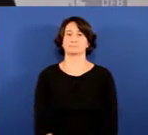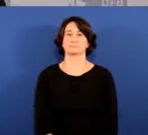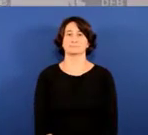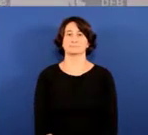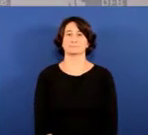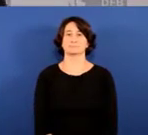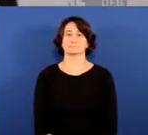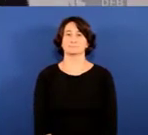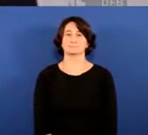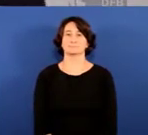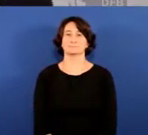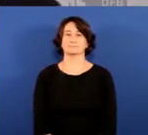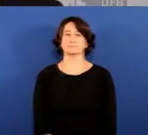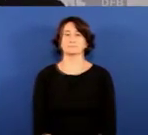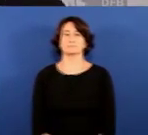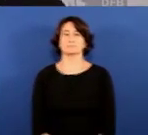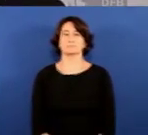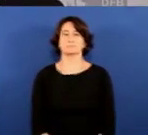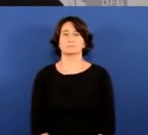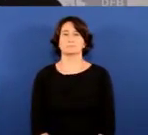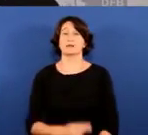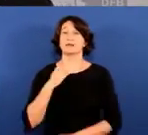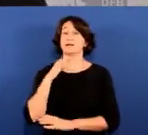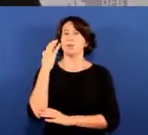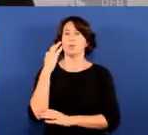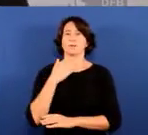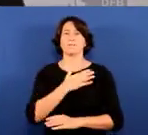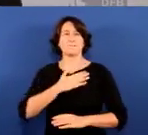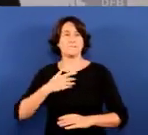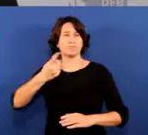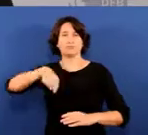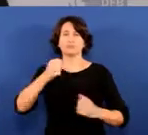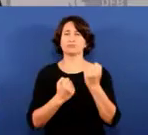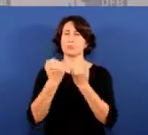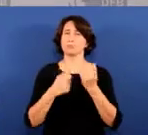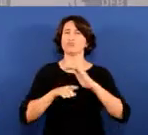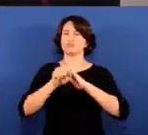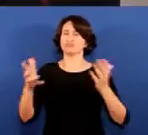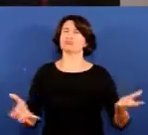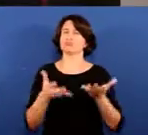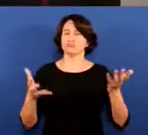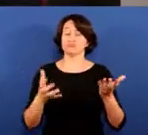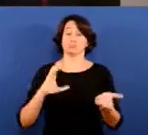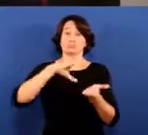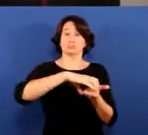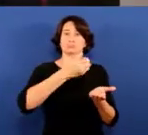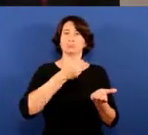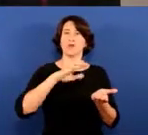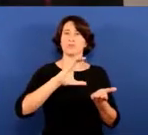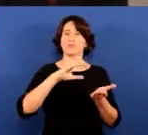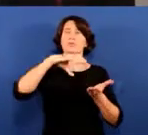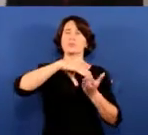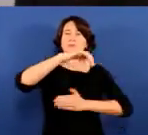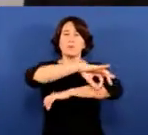distintas materias, entre ellas y sobre todo en la automoción. José Luis Bilbao ha remarcado la importancia de AIC, un centro que nos